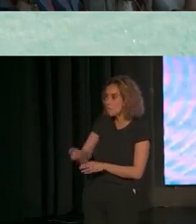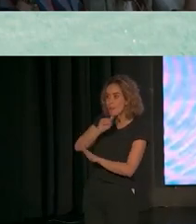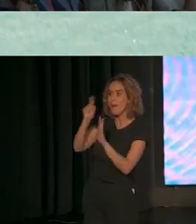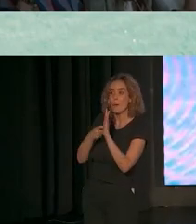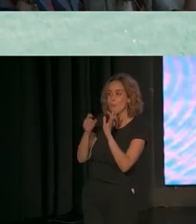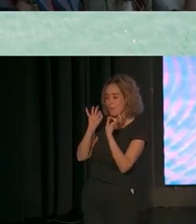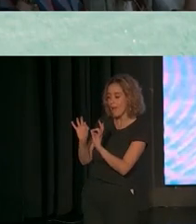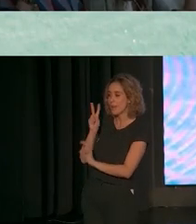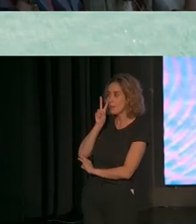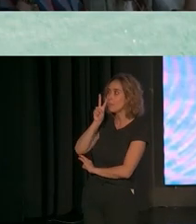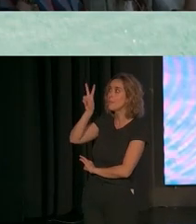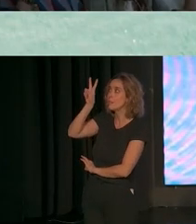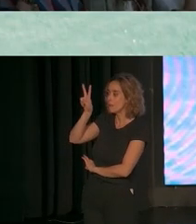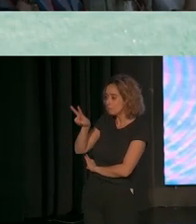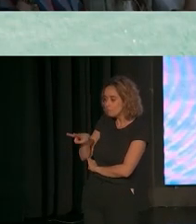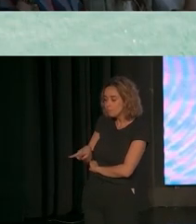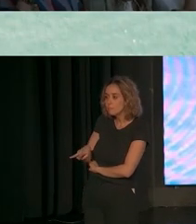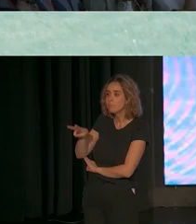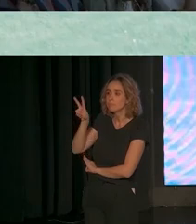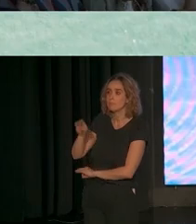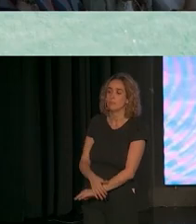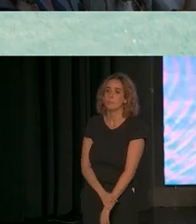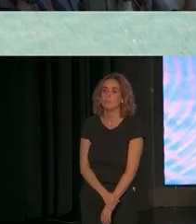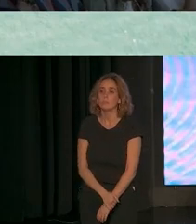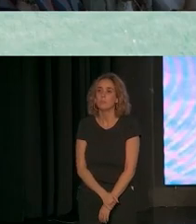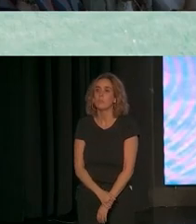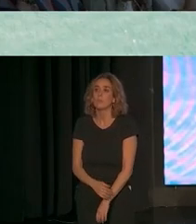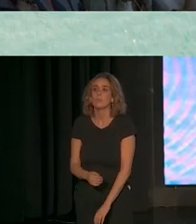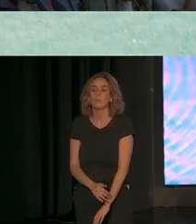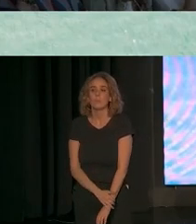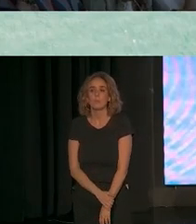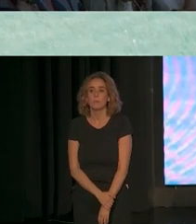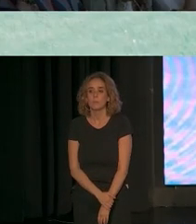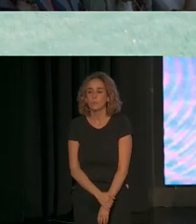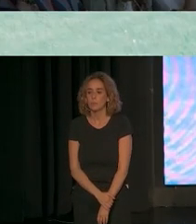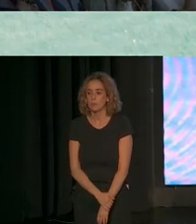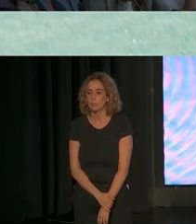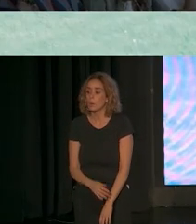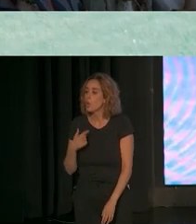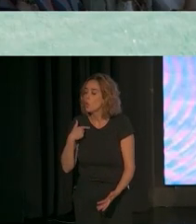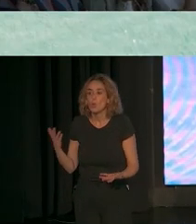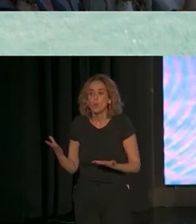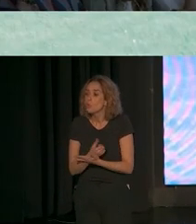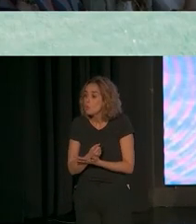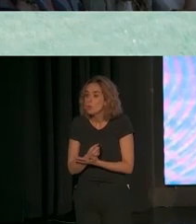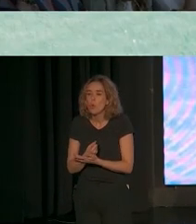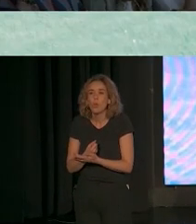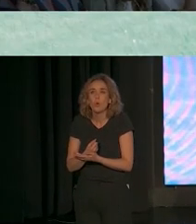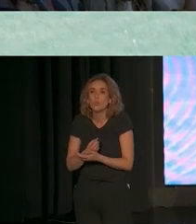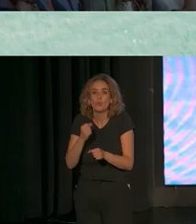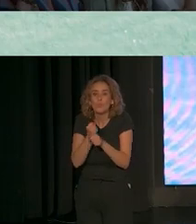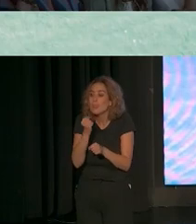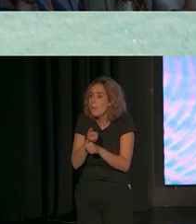Sí, reunirnos con el terapeuta Todos evidentemente desempeñan un